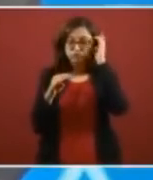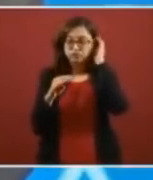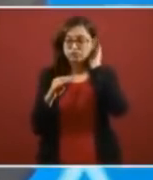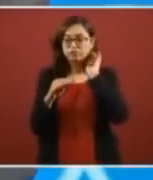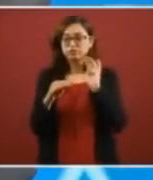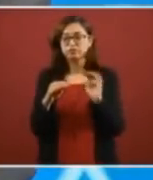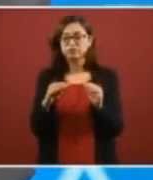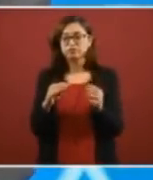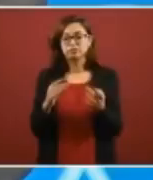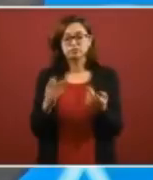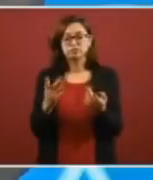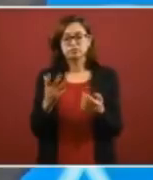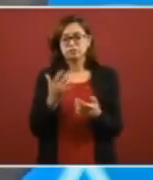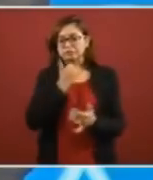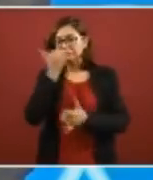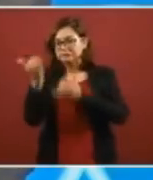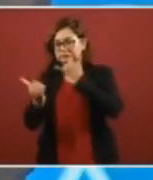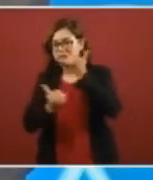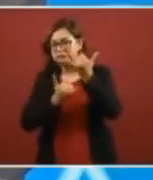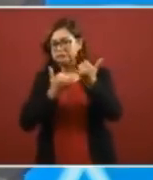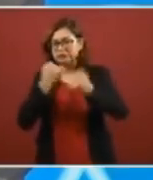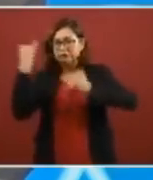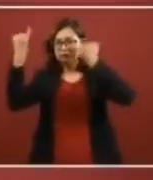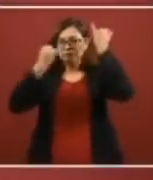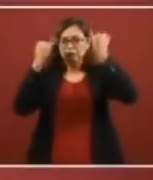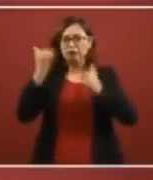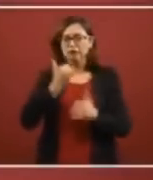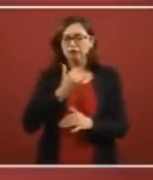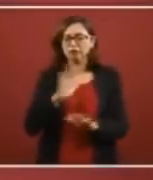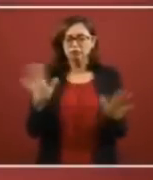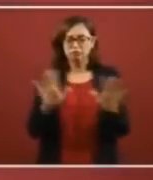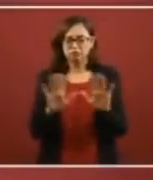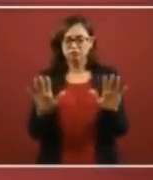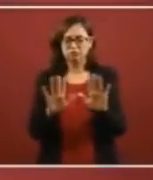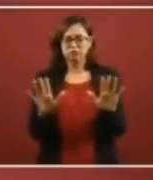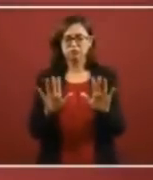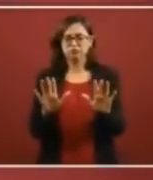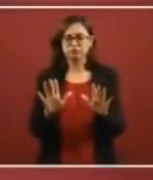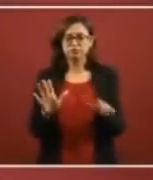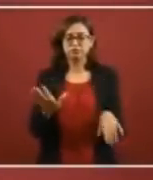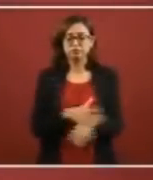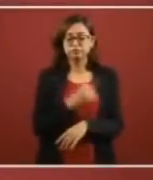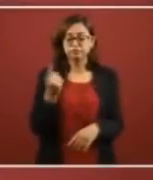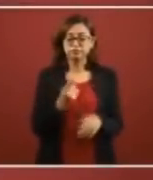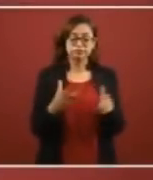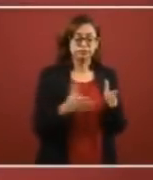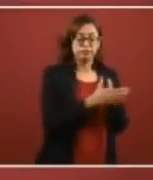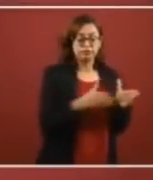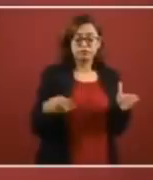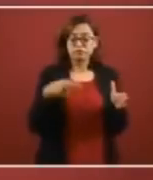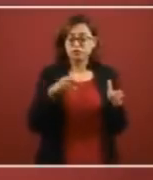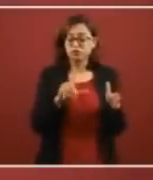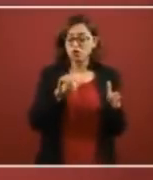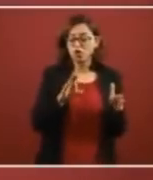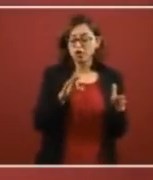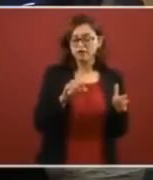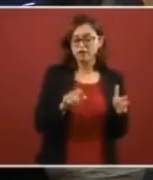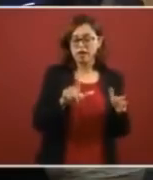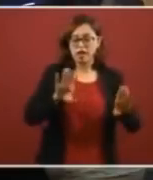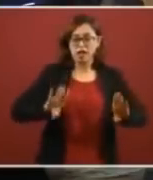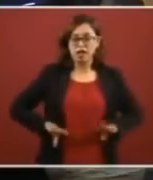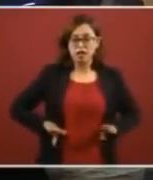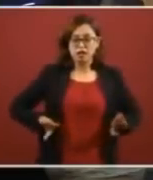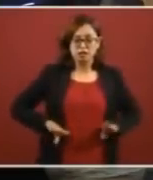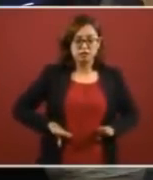y no malinterpretarlo, porque para el neoliberalismo la austeridad es una